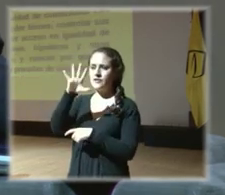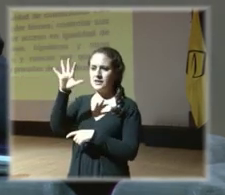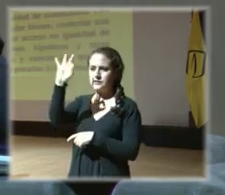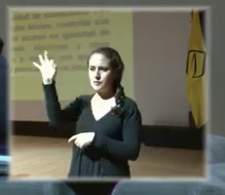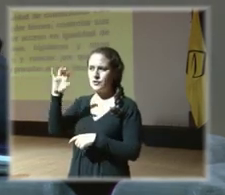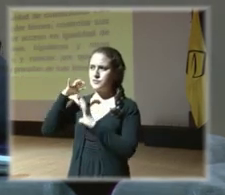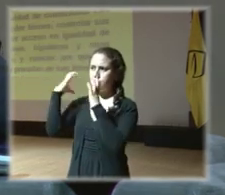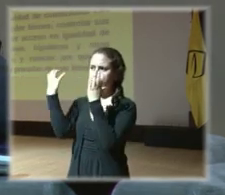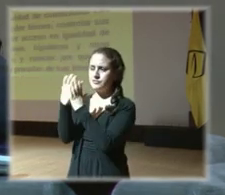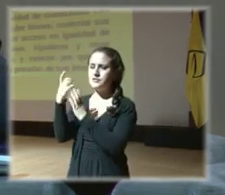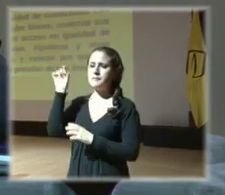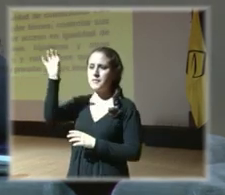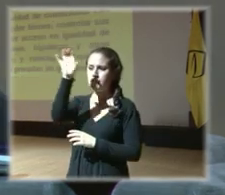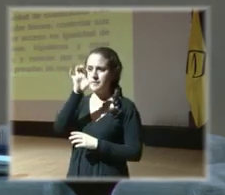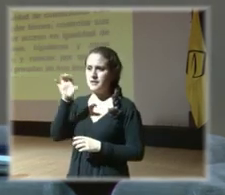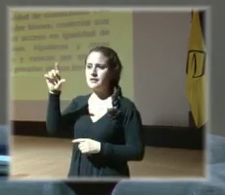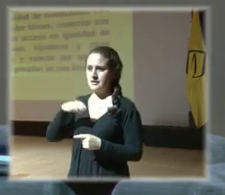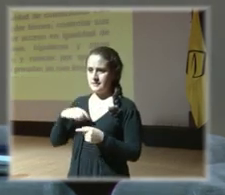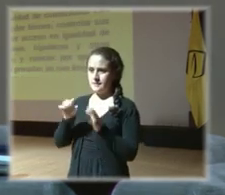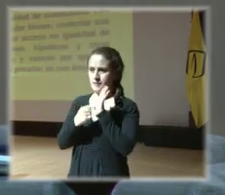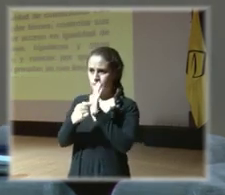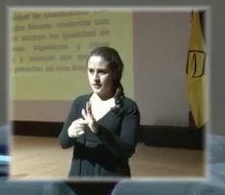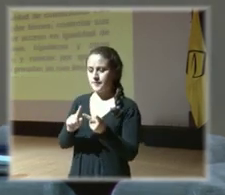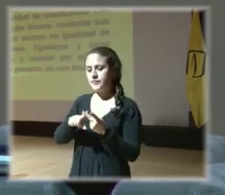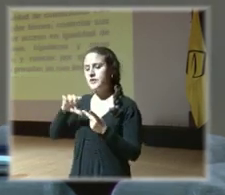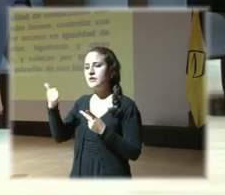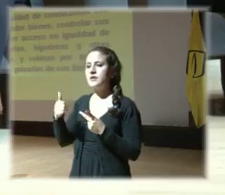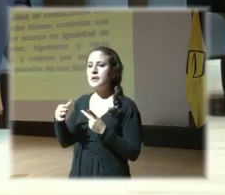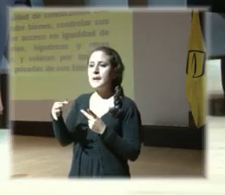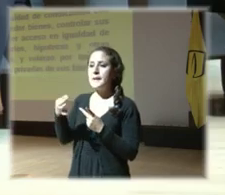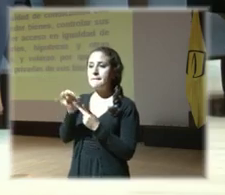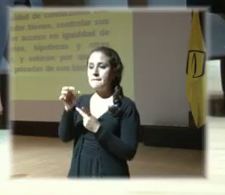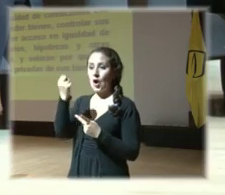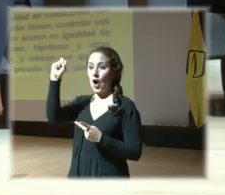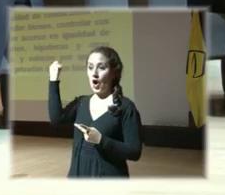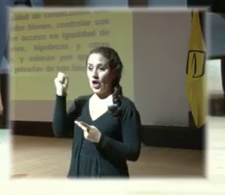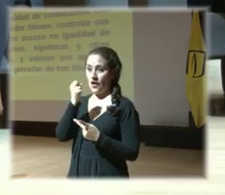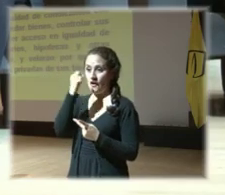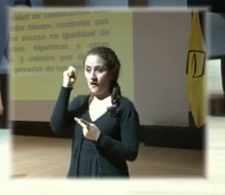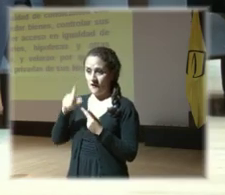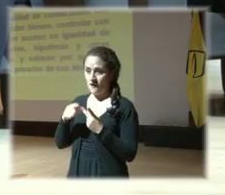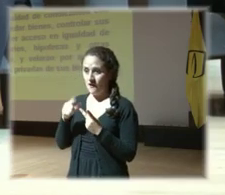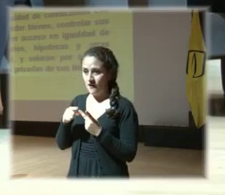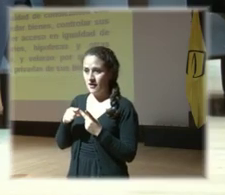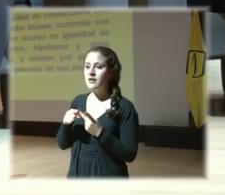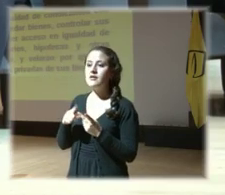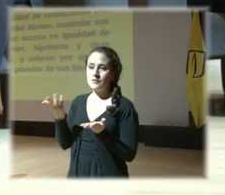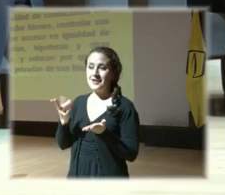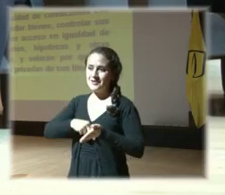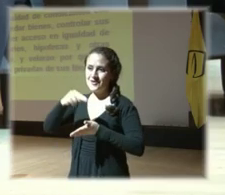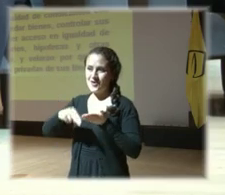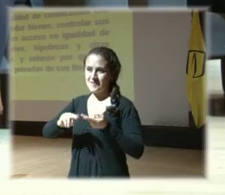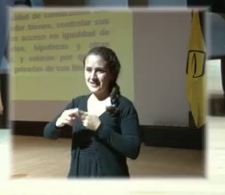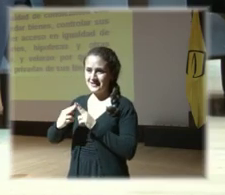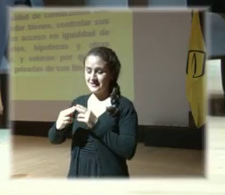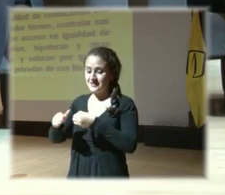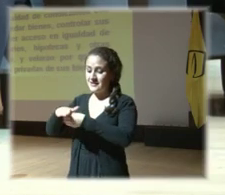mundo. Luego tenemos el modelo de la moneda de oro, que es el modelo de la convención. De una